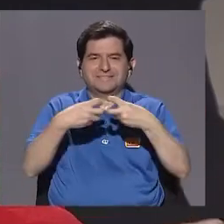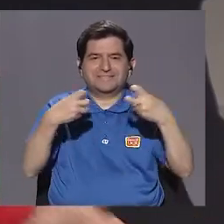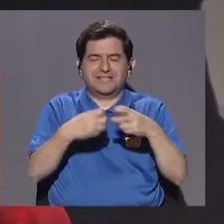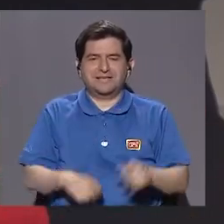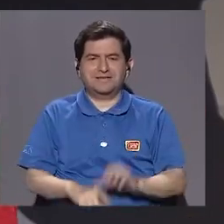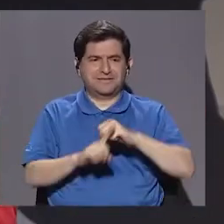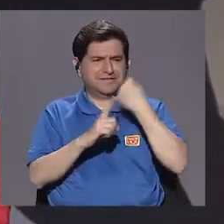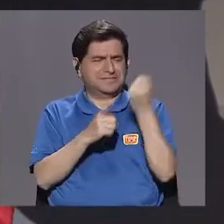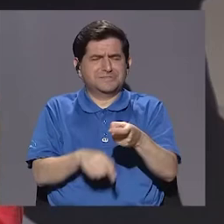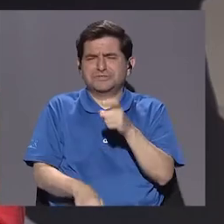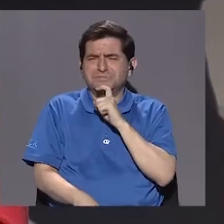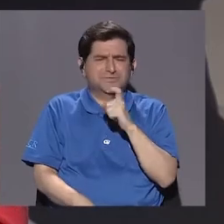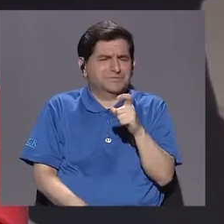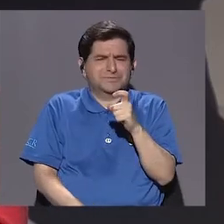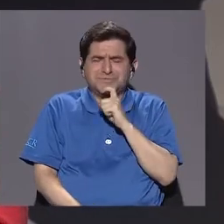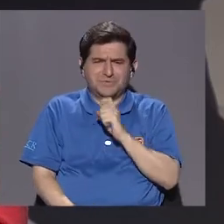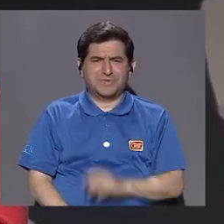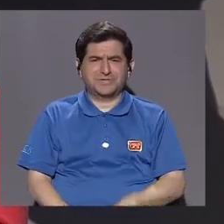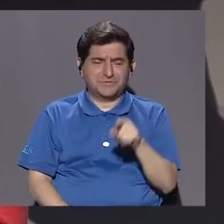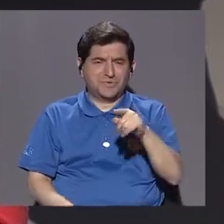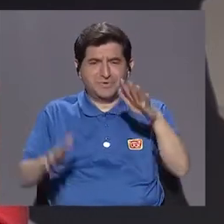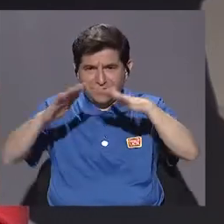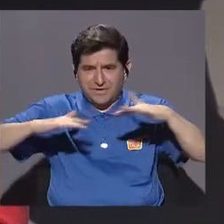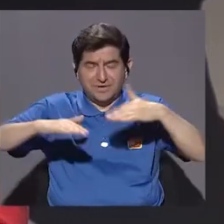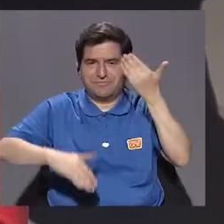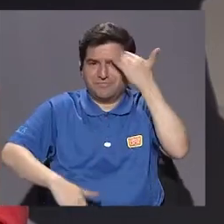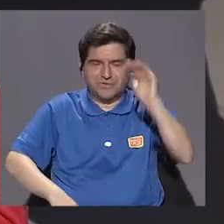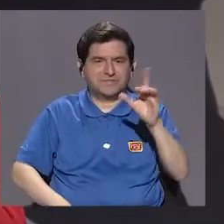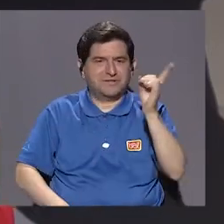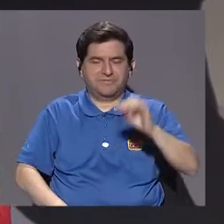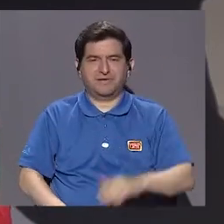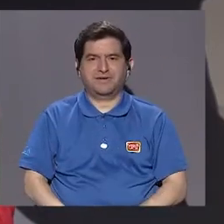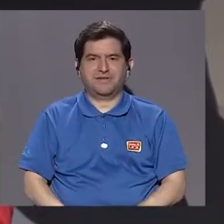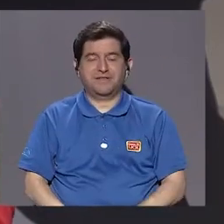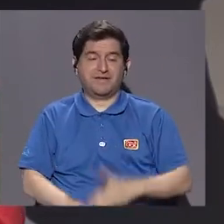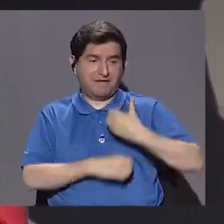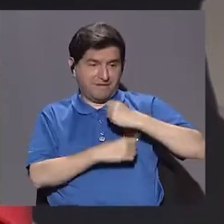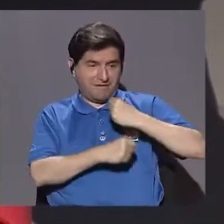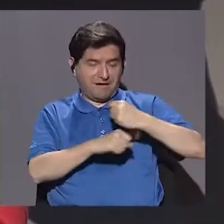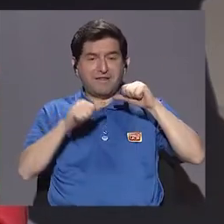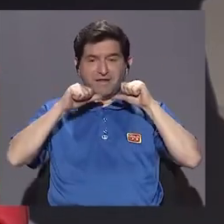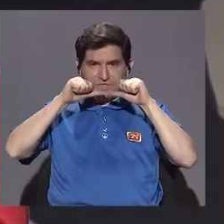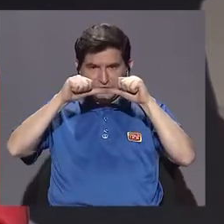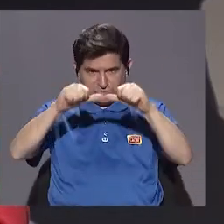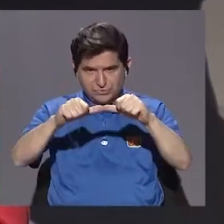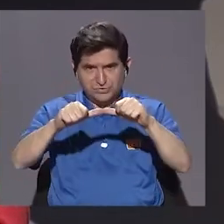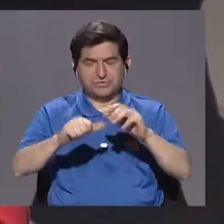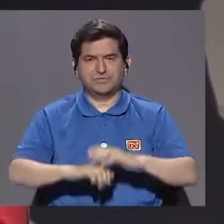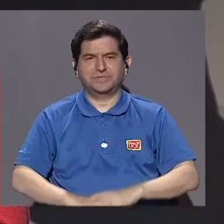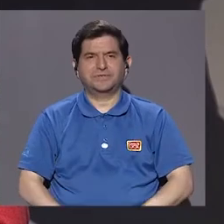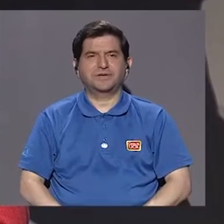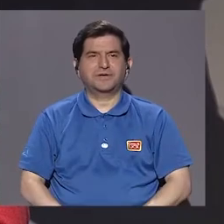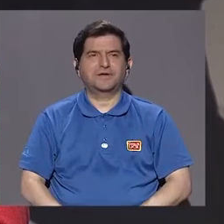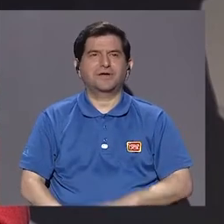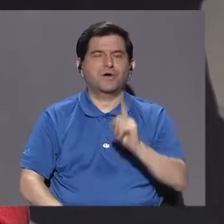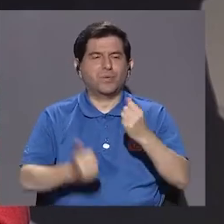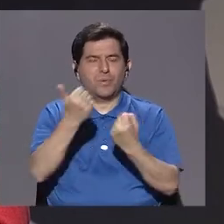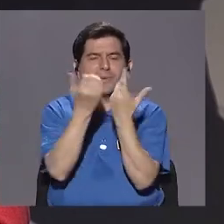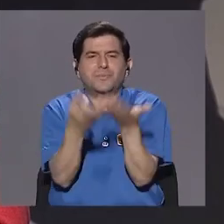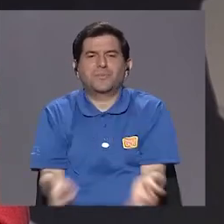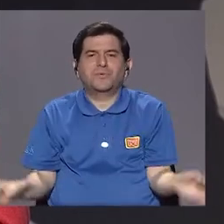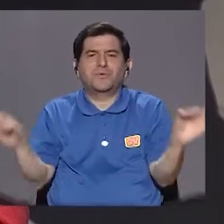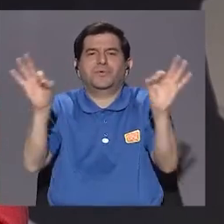explosiva en ese en ese campo que no sabemos dónde va a llegar y el ejército sigue siendo un soporte muy